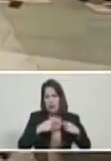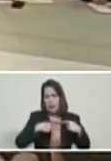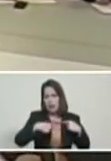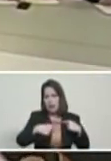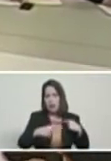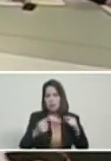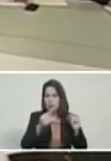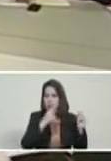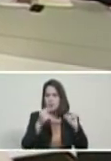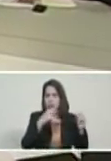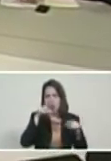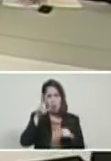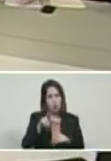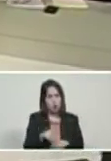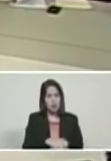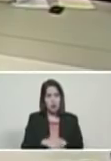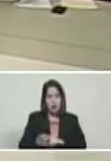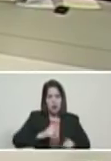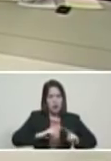como debe ser,